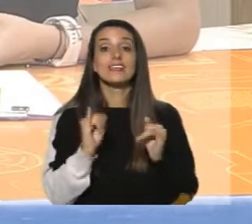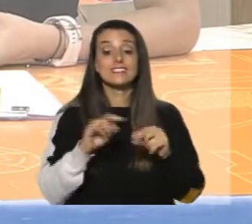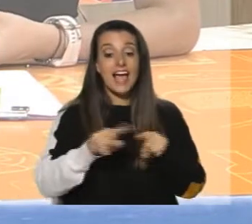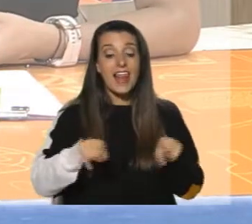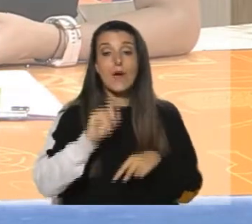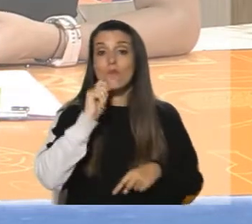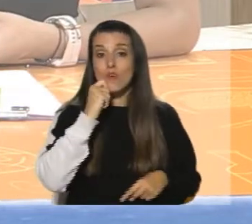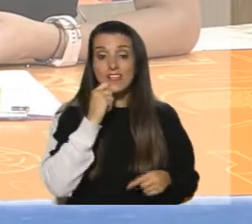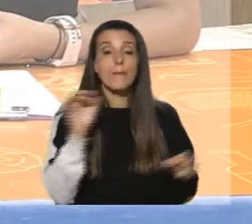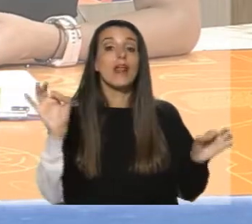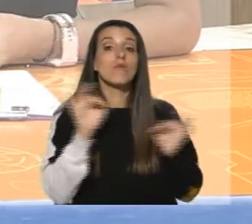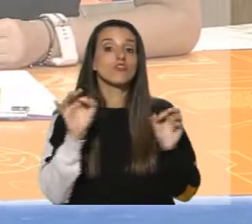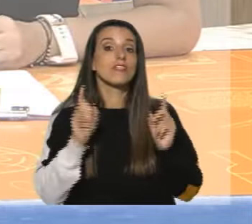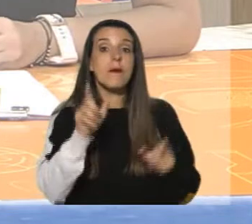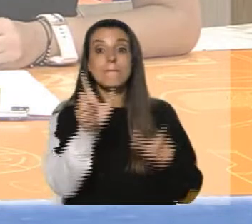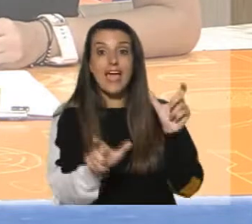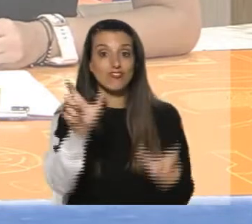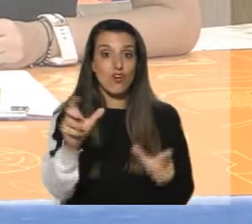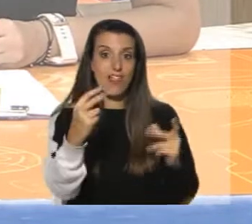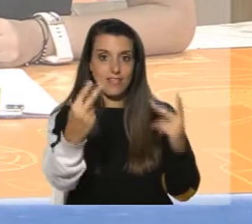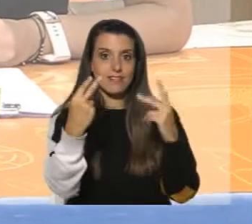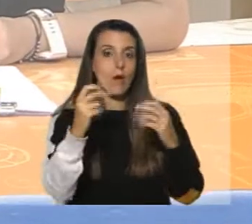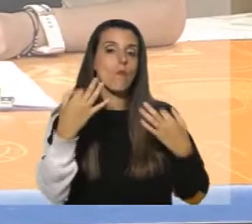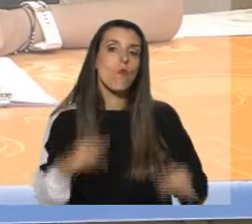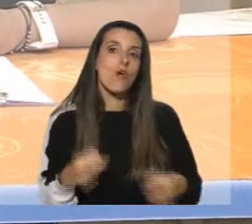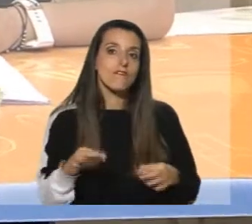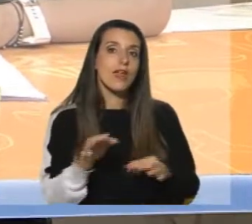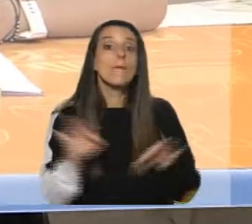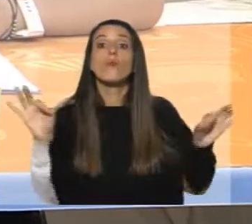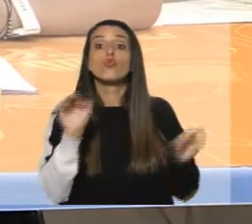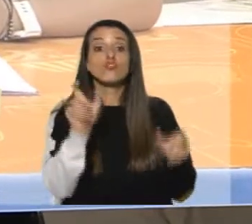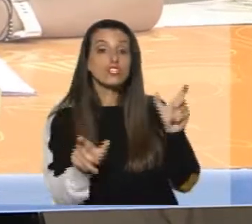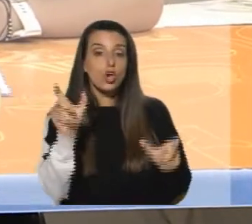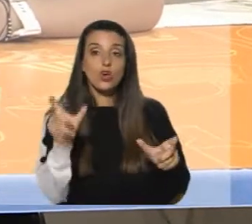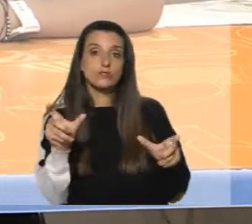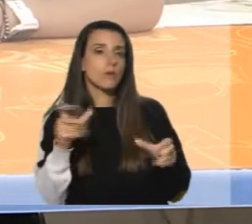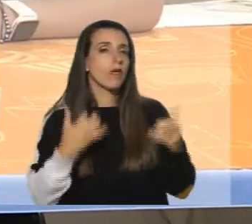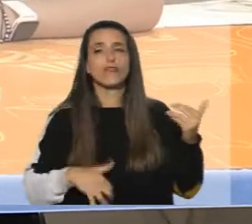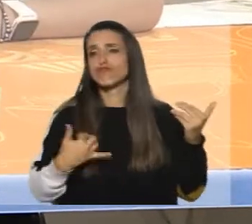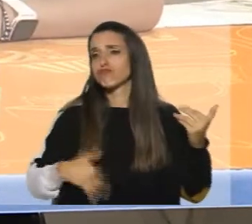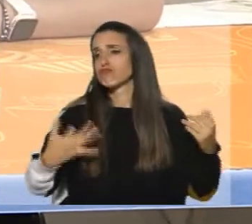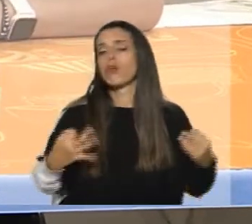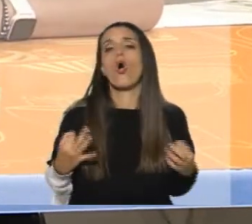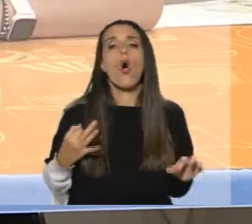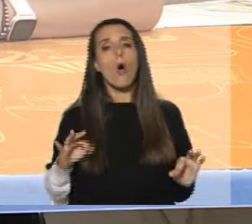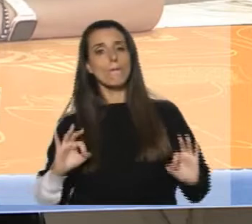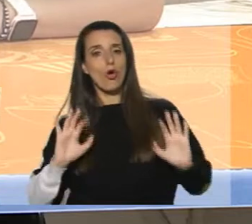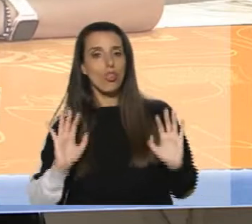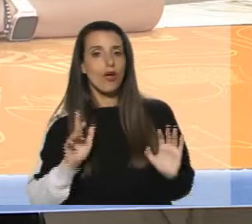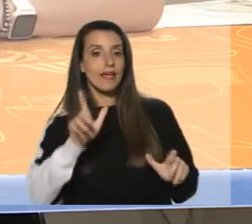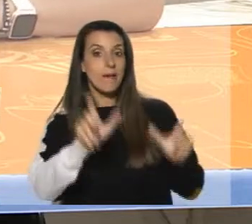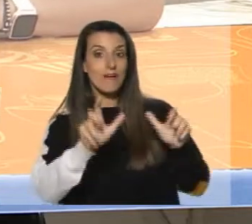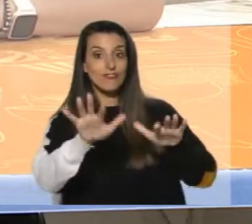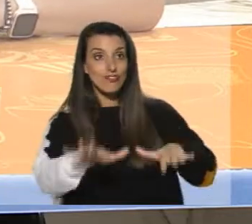para los músicos y para el público los músicos tienen todo para para tocar muy cómodos y el público